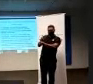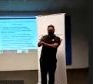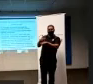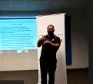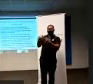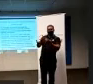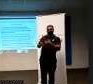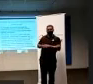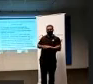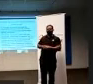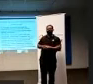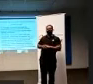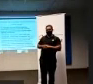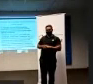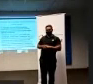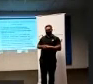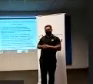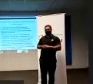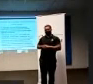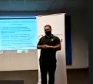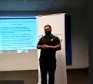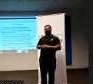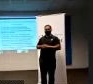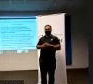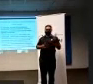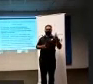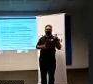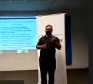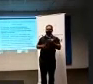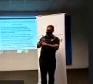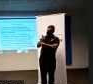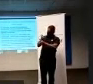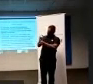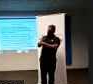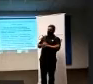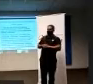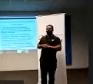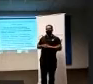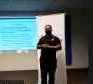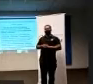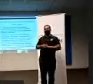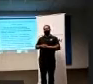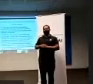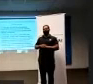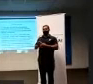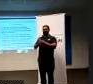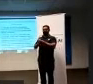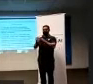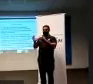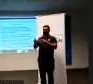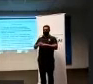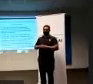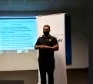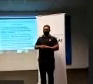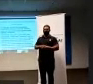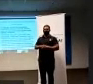embarazadas con alto riesgo de exposición, principalmente trabajadoras de salud, así también aquellas que poseen un alto riesgo de complicación de COVID,